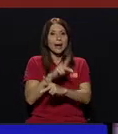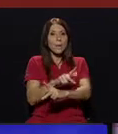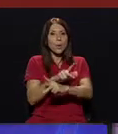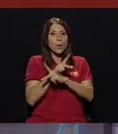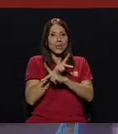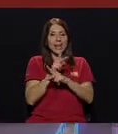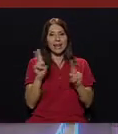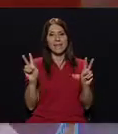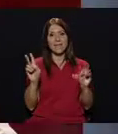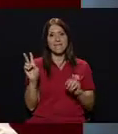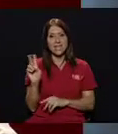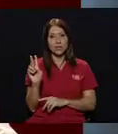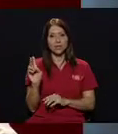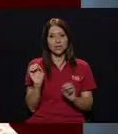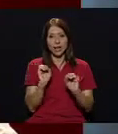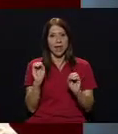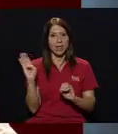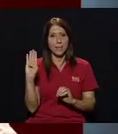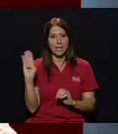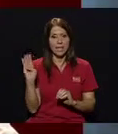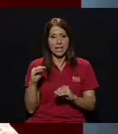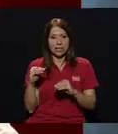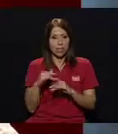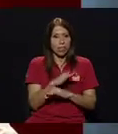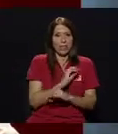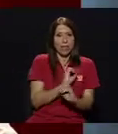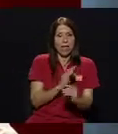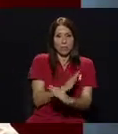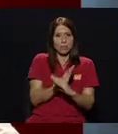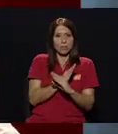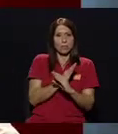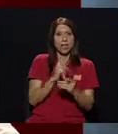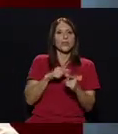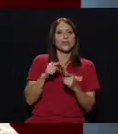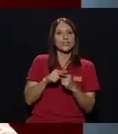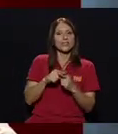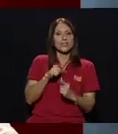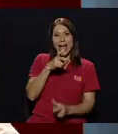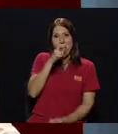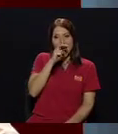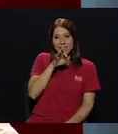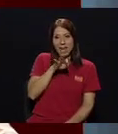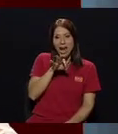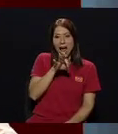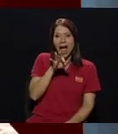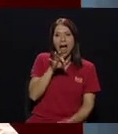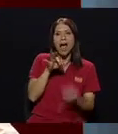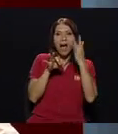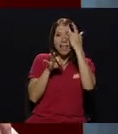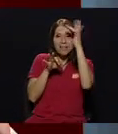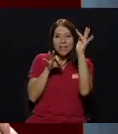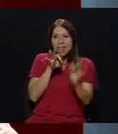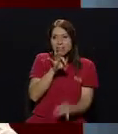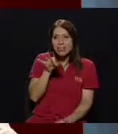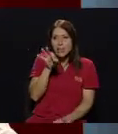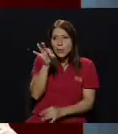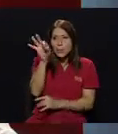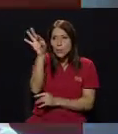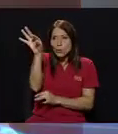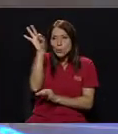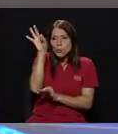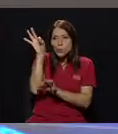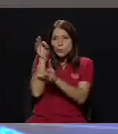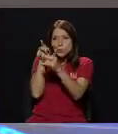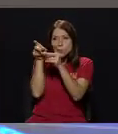y contra bacterias que la puedan afectar. Entonces la abeja muy inteligentemente recoge de estas resinas y transfiere esas